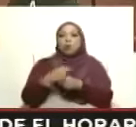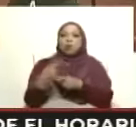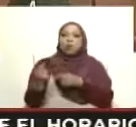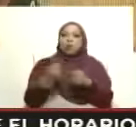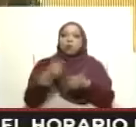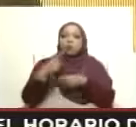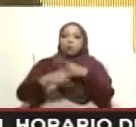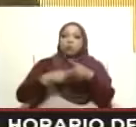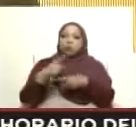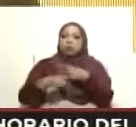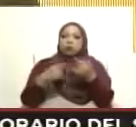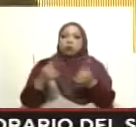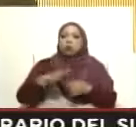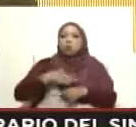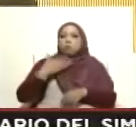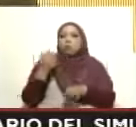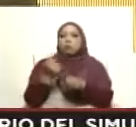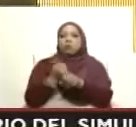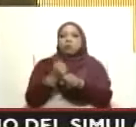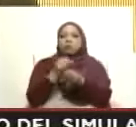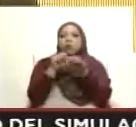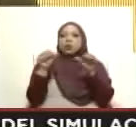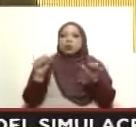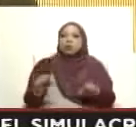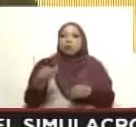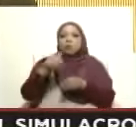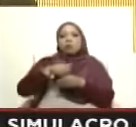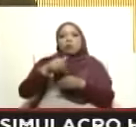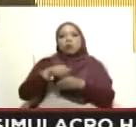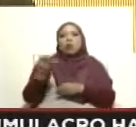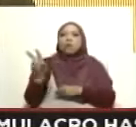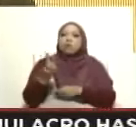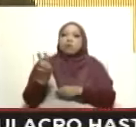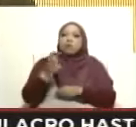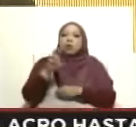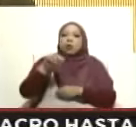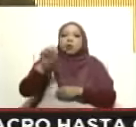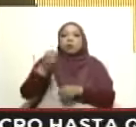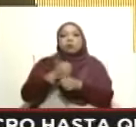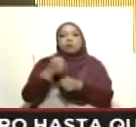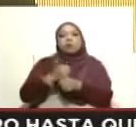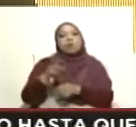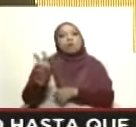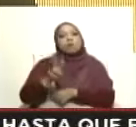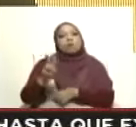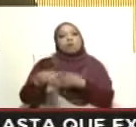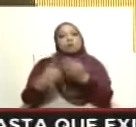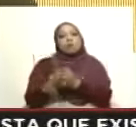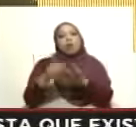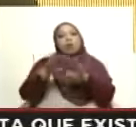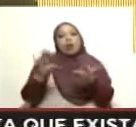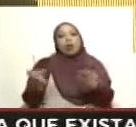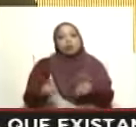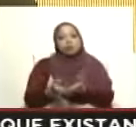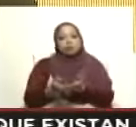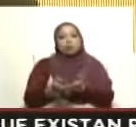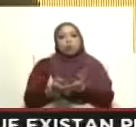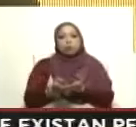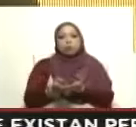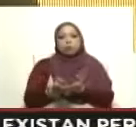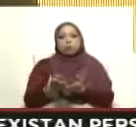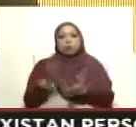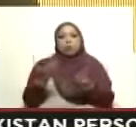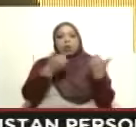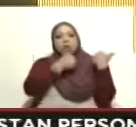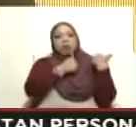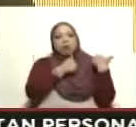votación y luego pudo probar el sistema electoral de Venezuela que es el más moderno y eficiente del mundo entero usted tiene la